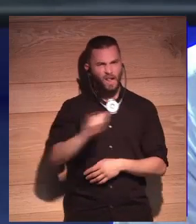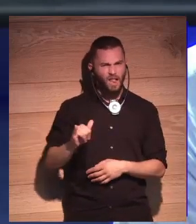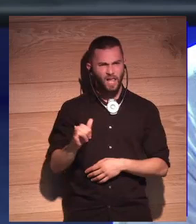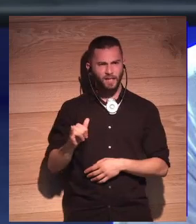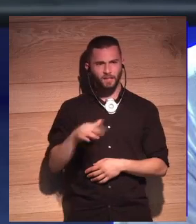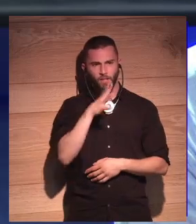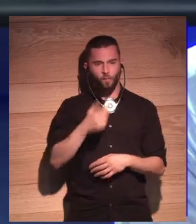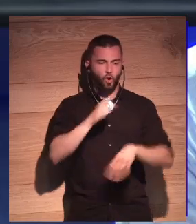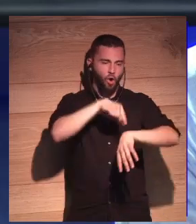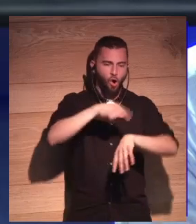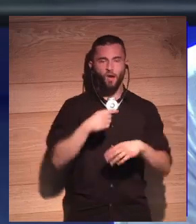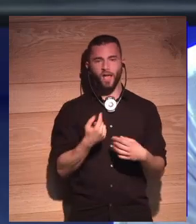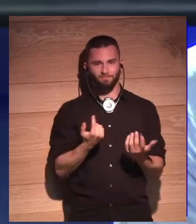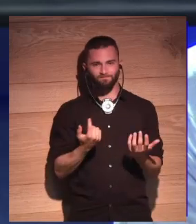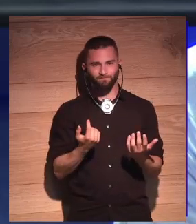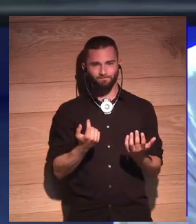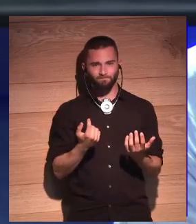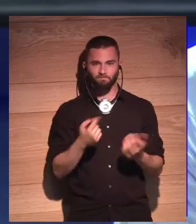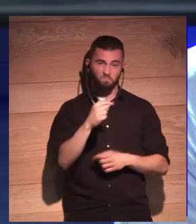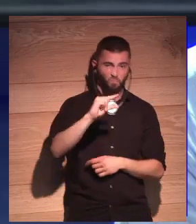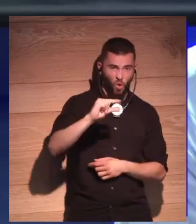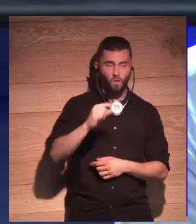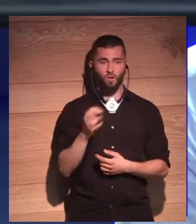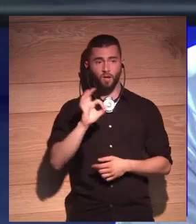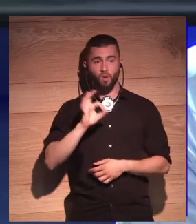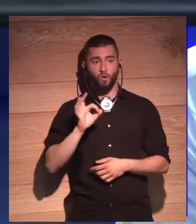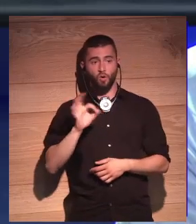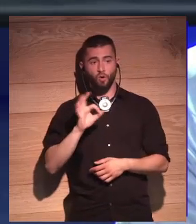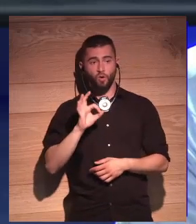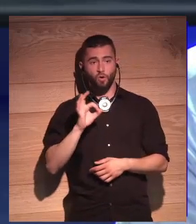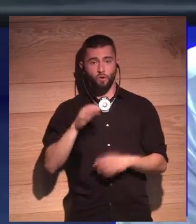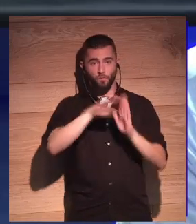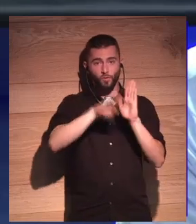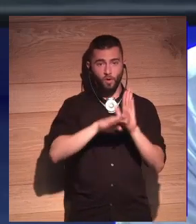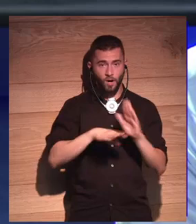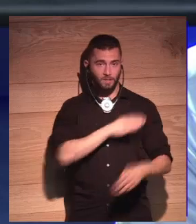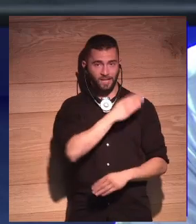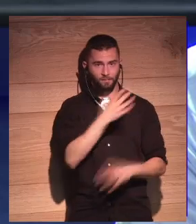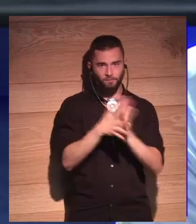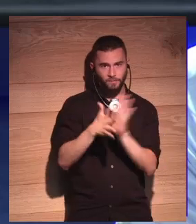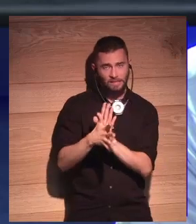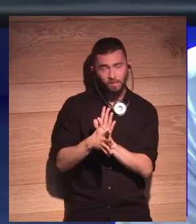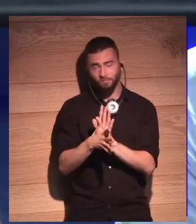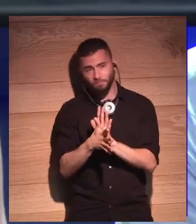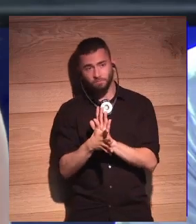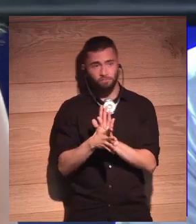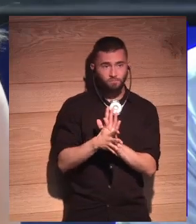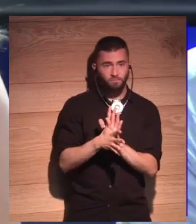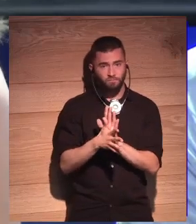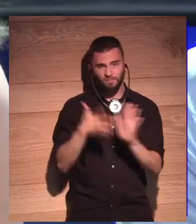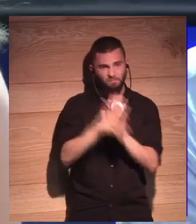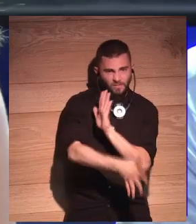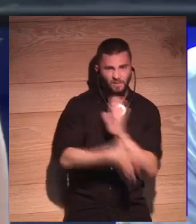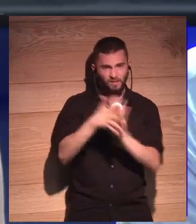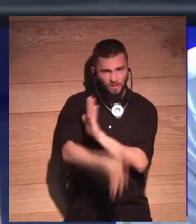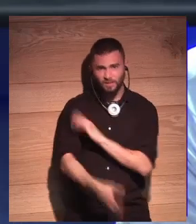volumen, en número de horas, como en la definición de los programas académicos, que está mucho menos definido que